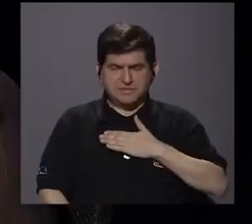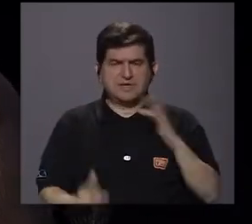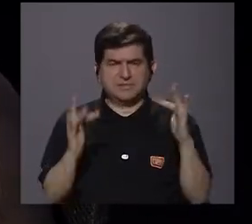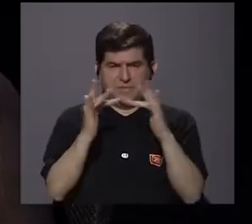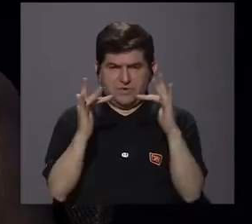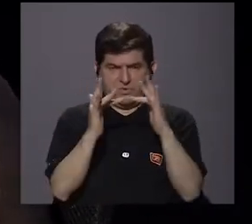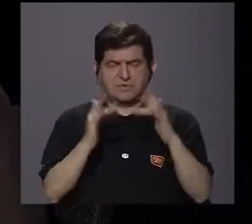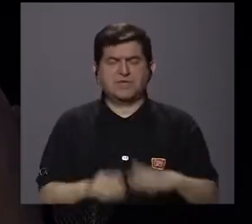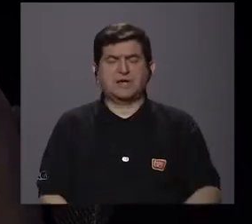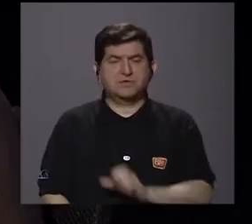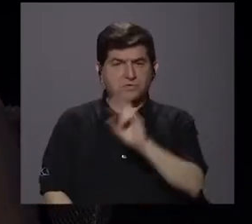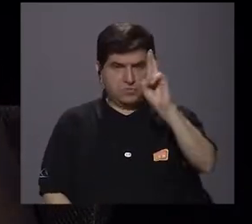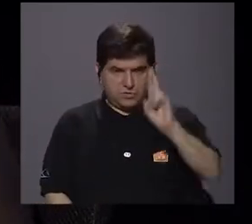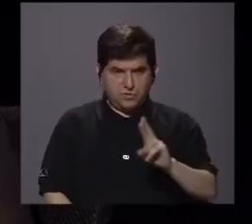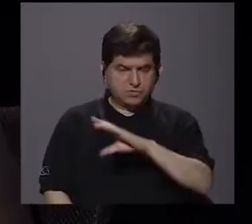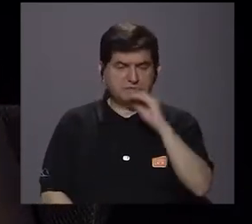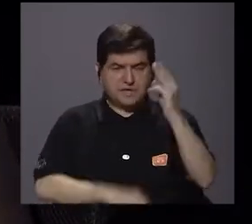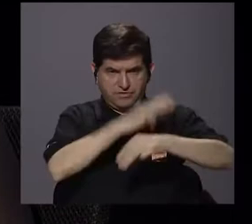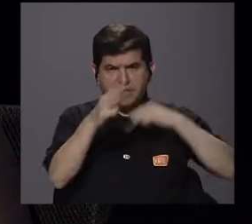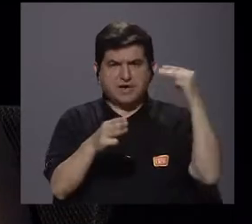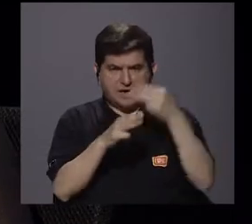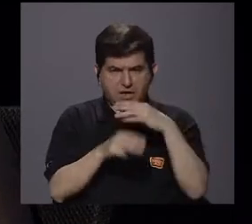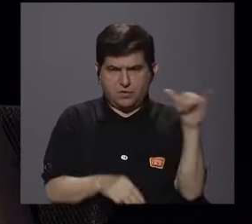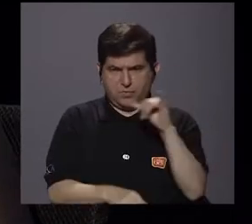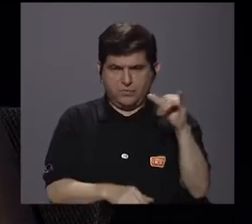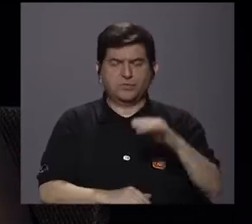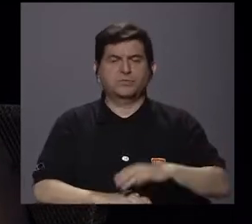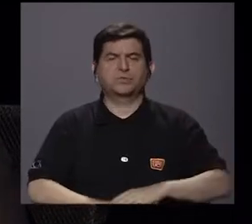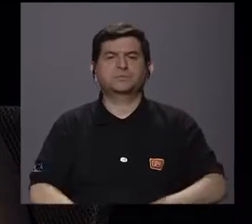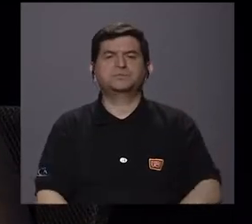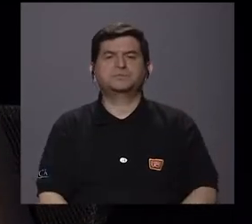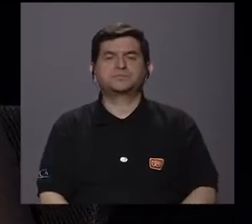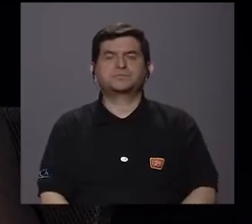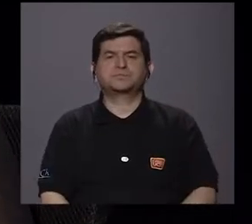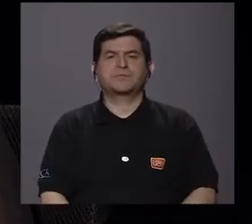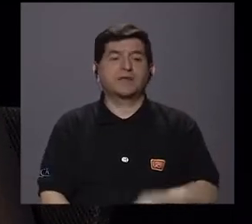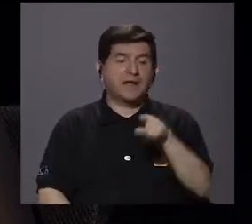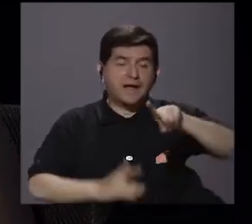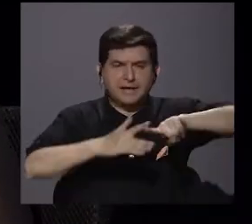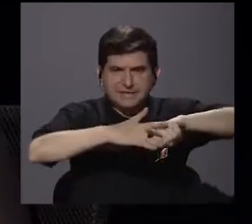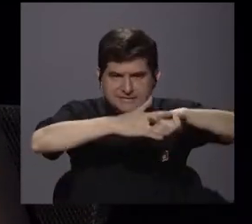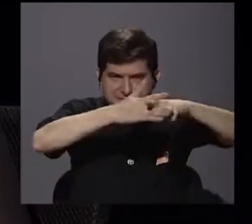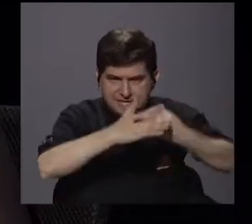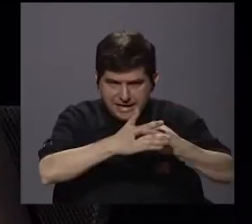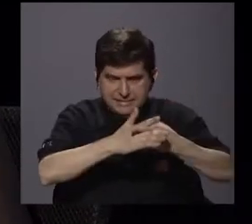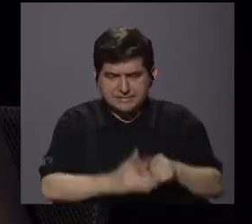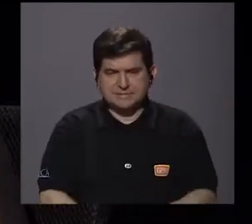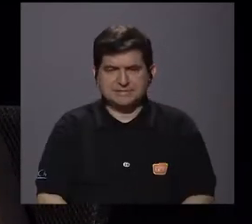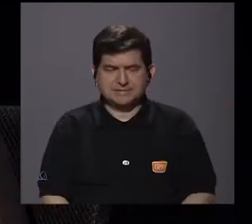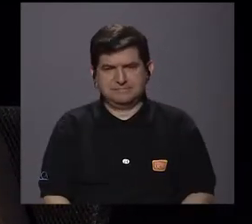en Costa Rica, sino alrededor del mundo. Entonces, ahí comienza